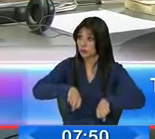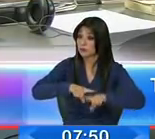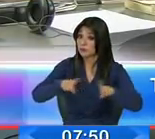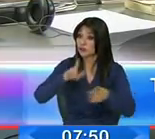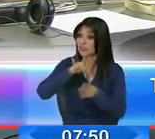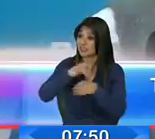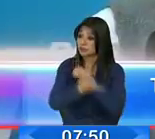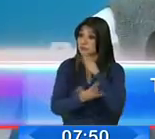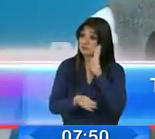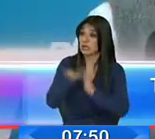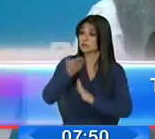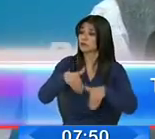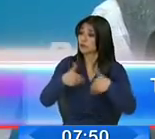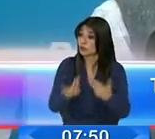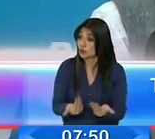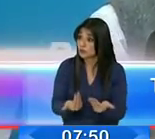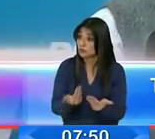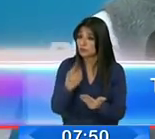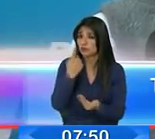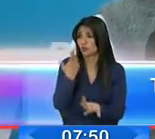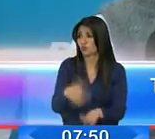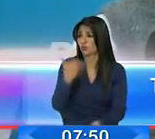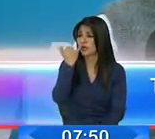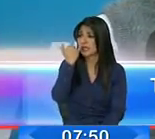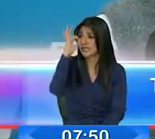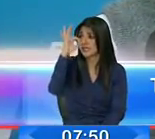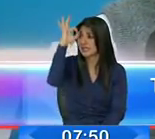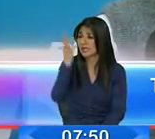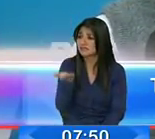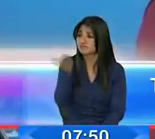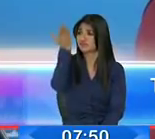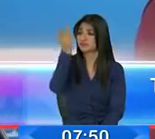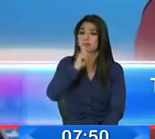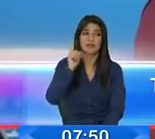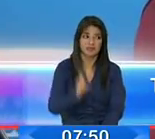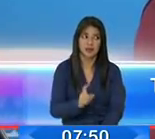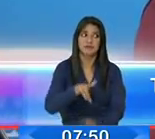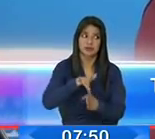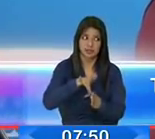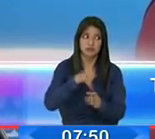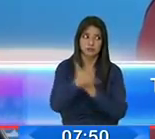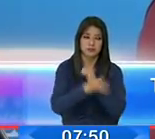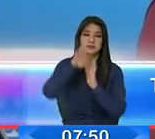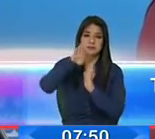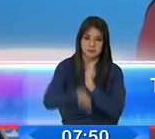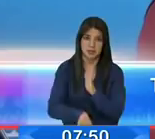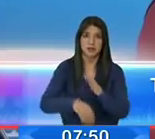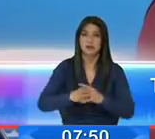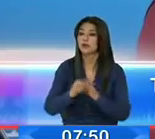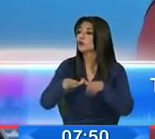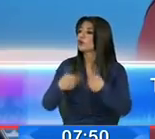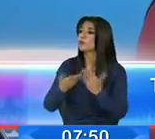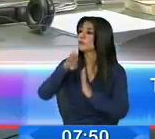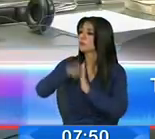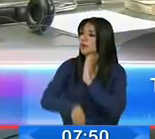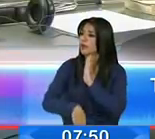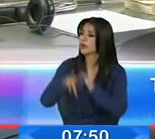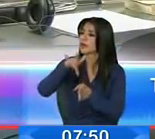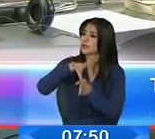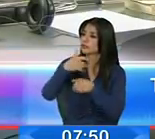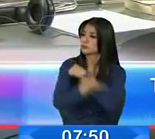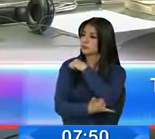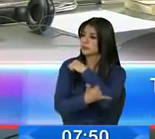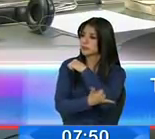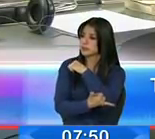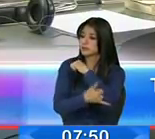país sigue alto? Van a ser tasas altísimas. Tenemos que bajar ese riesgo país. ¿Y cómo bajamos? Bueno, podemos hacer